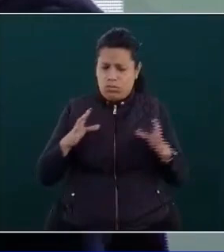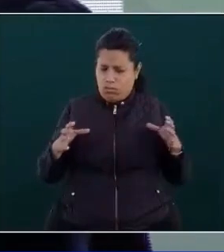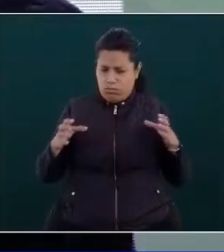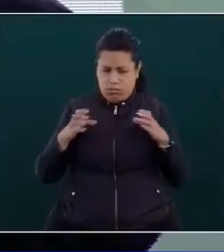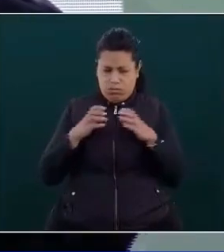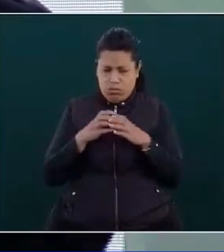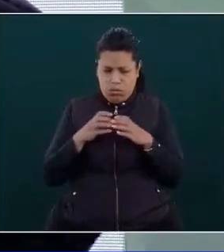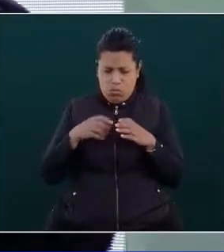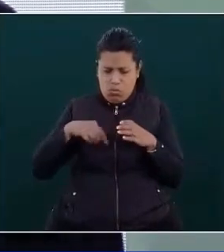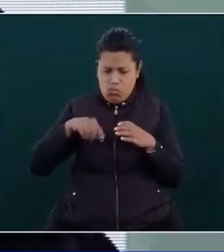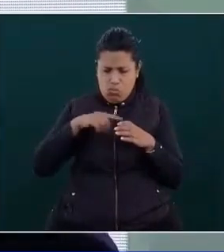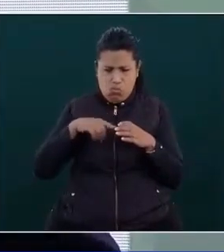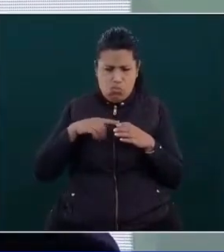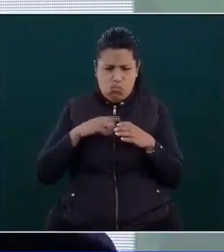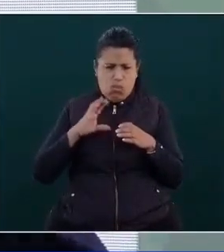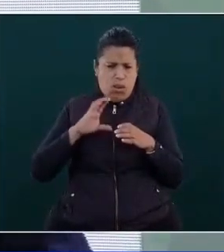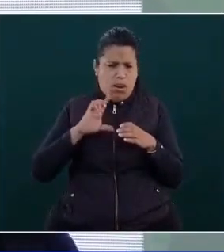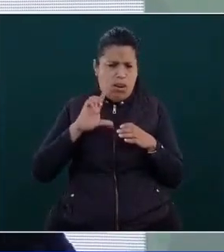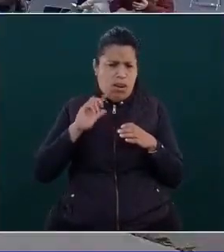Claudio,